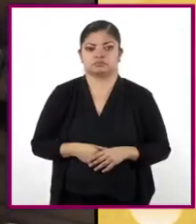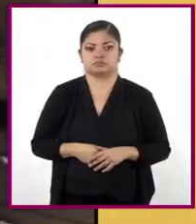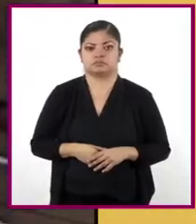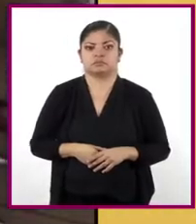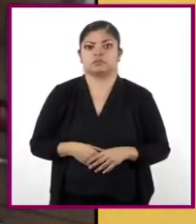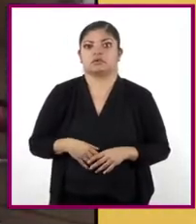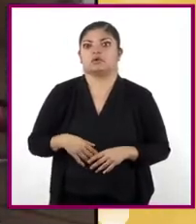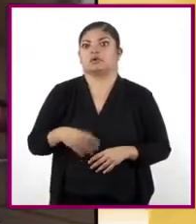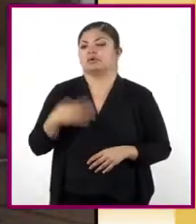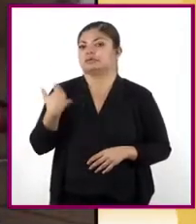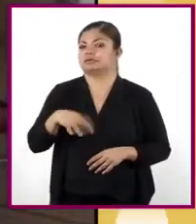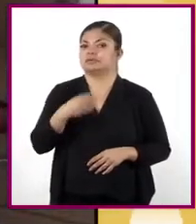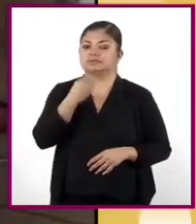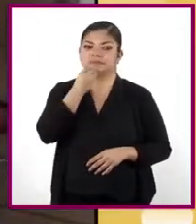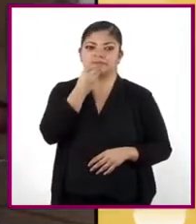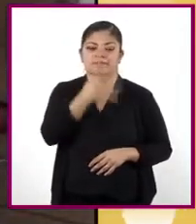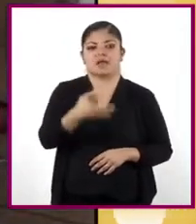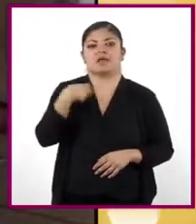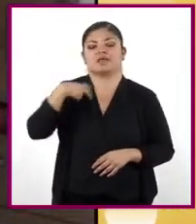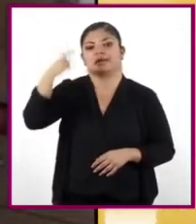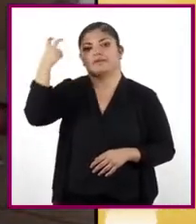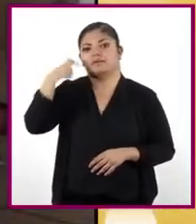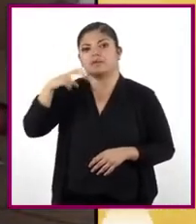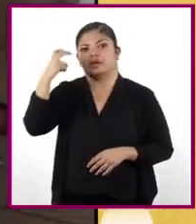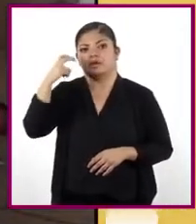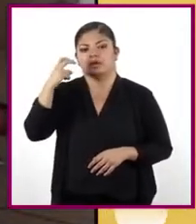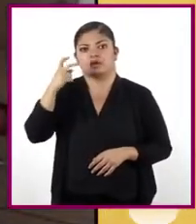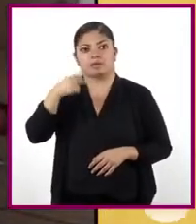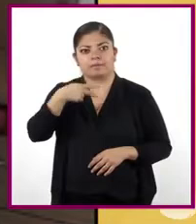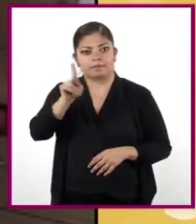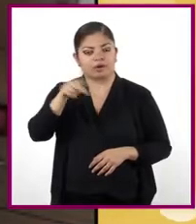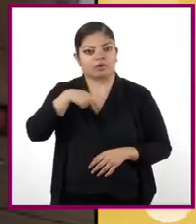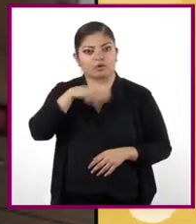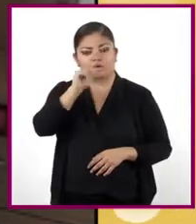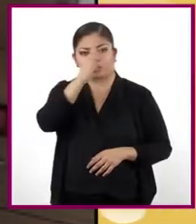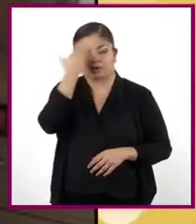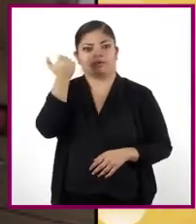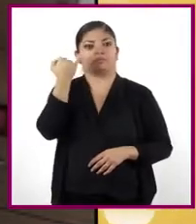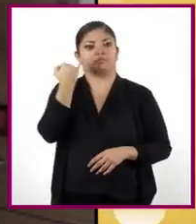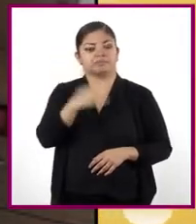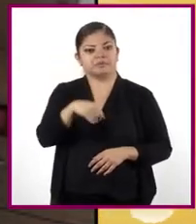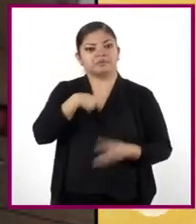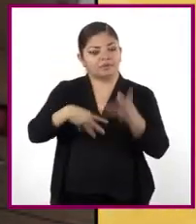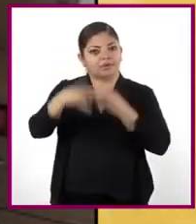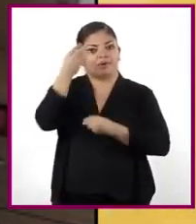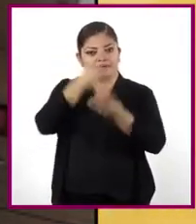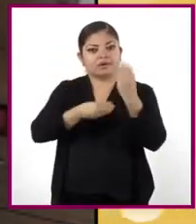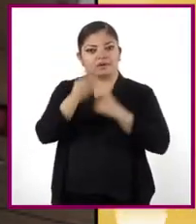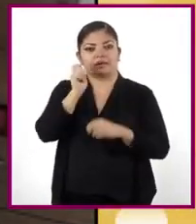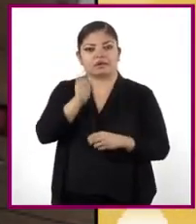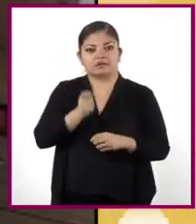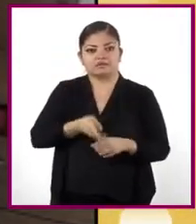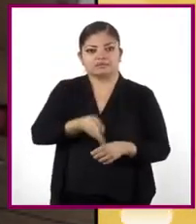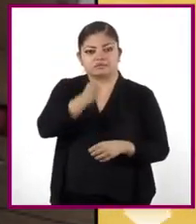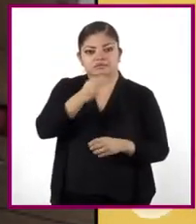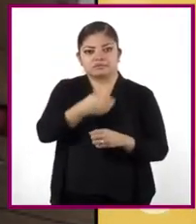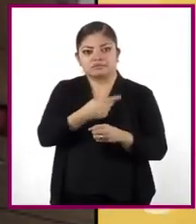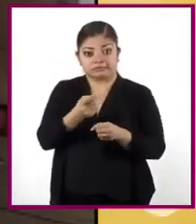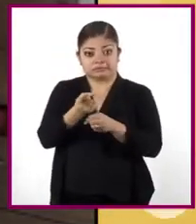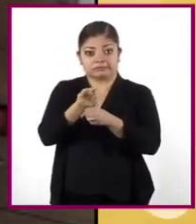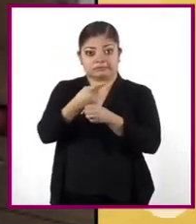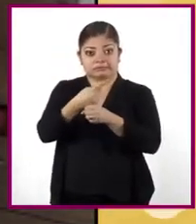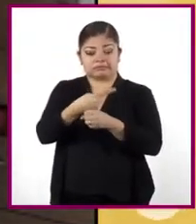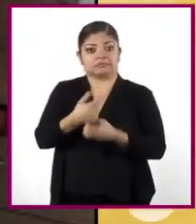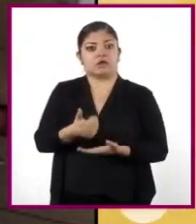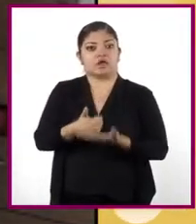Qué bien me la pasé en el viaje, aunque nunca me imaginé que aprendería tanto acerca de la orientación, las brújulas